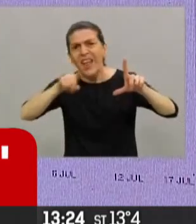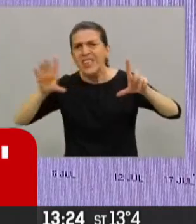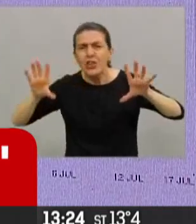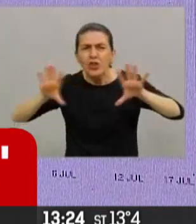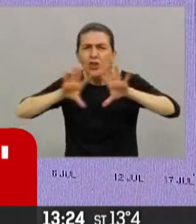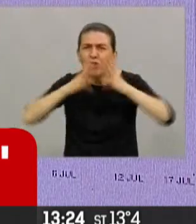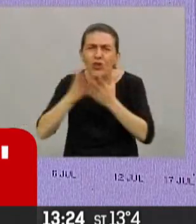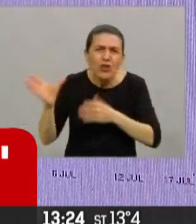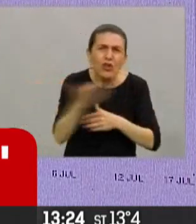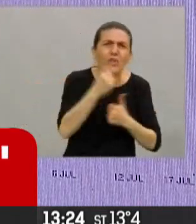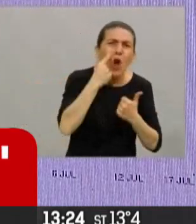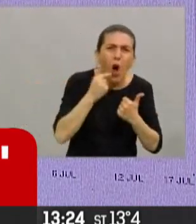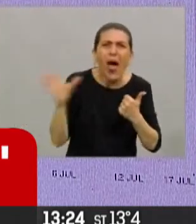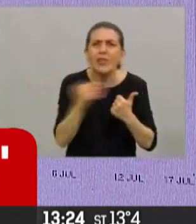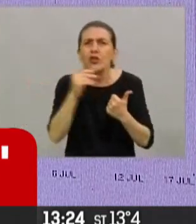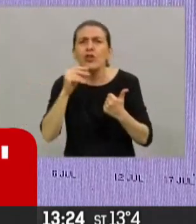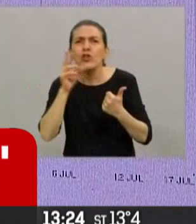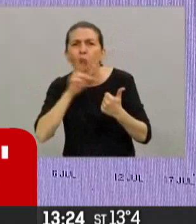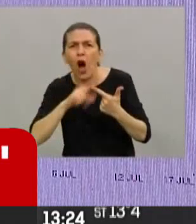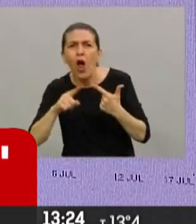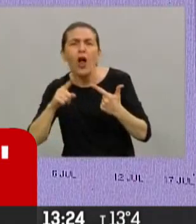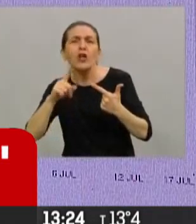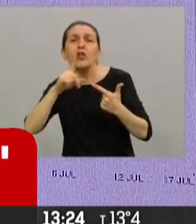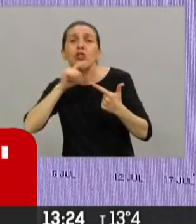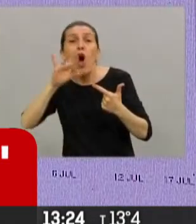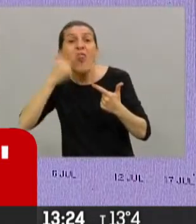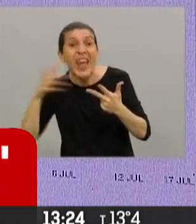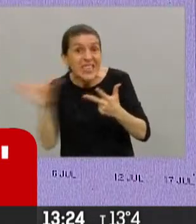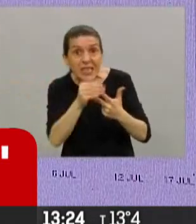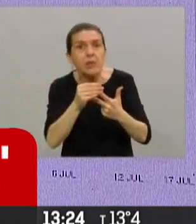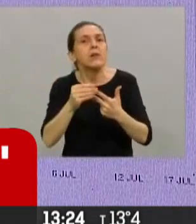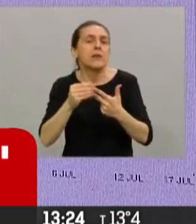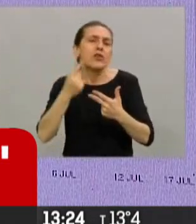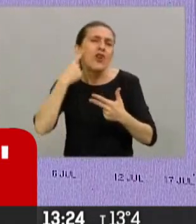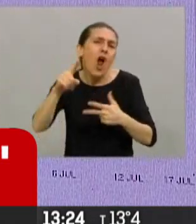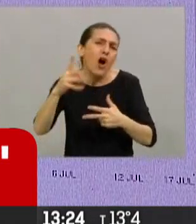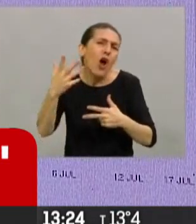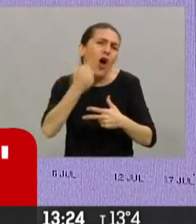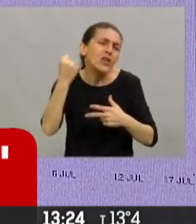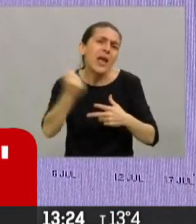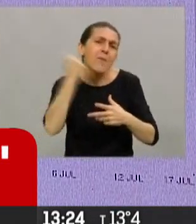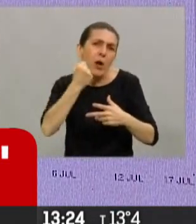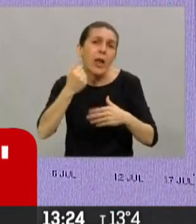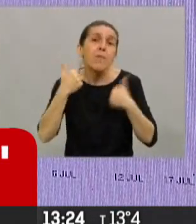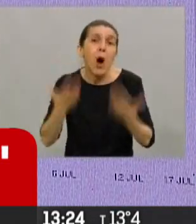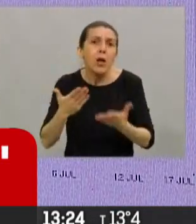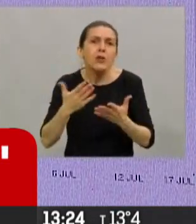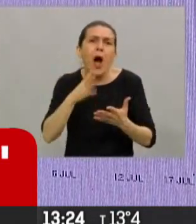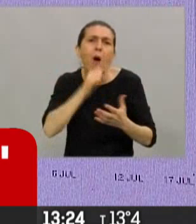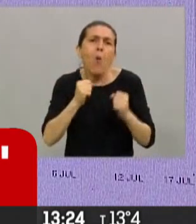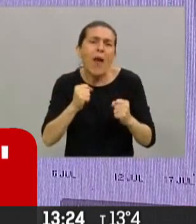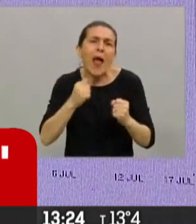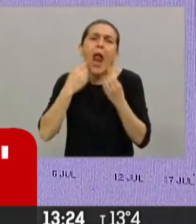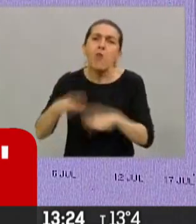y todas y todes, hemos hecho un gran logro y que por eso no debemos bajar los brazos. Miren